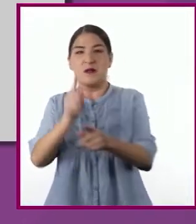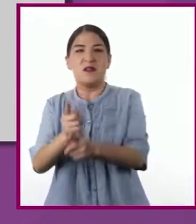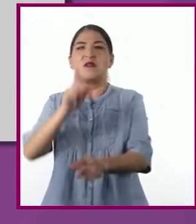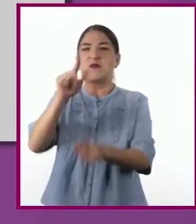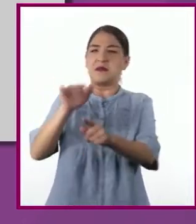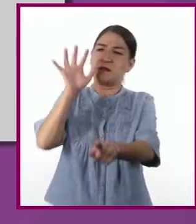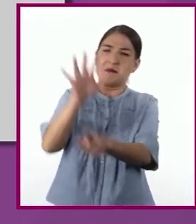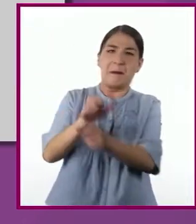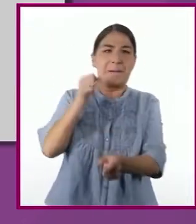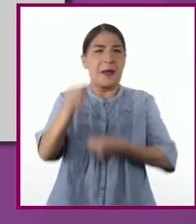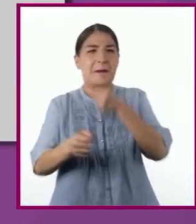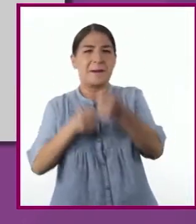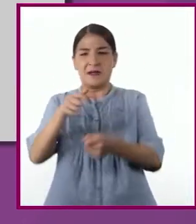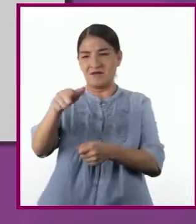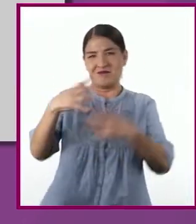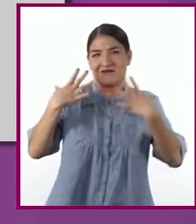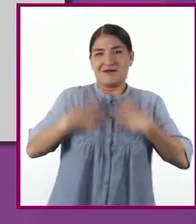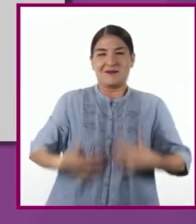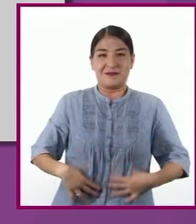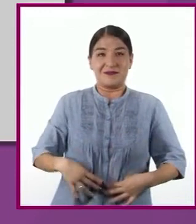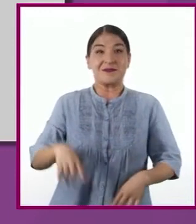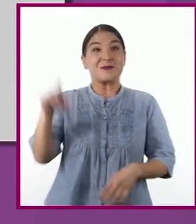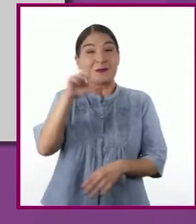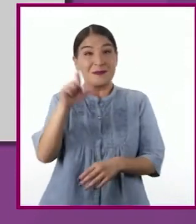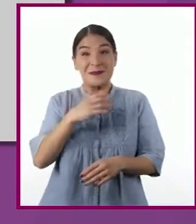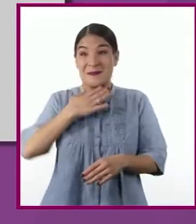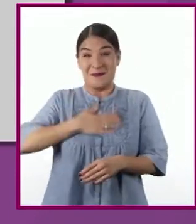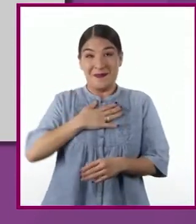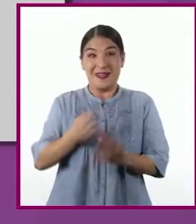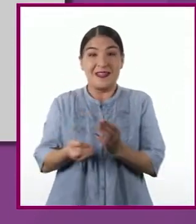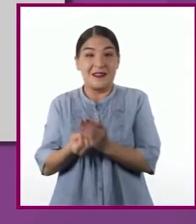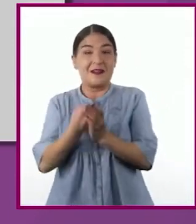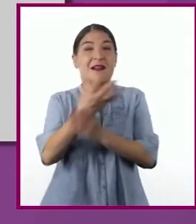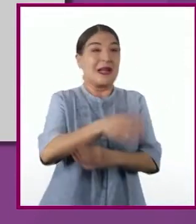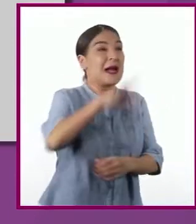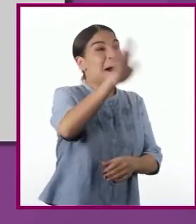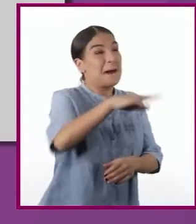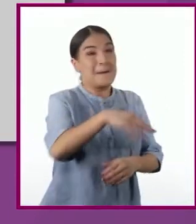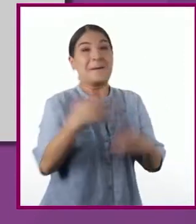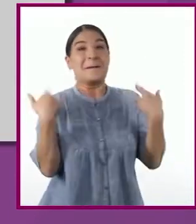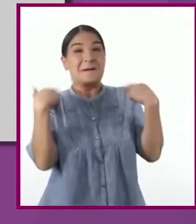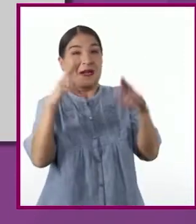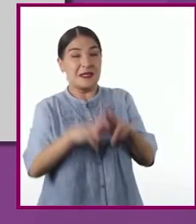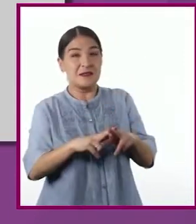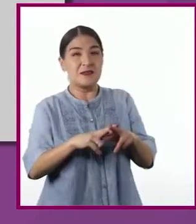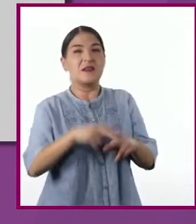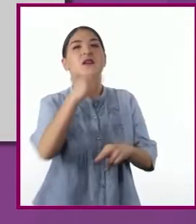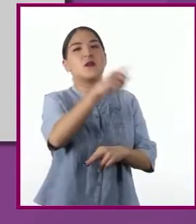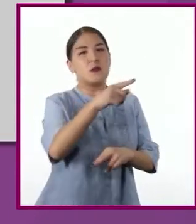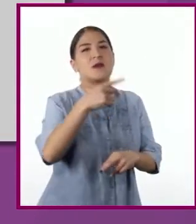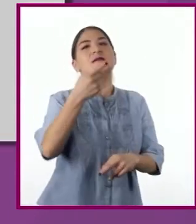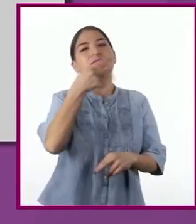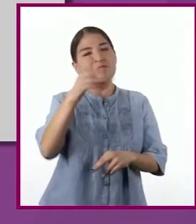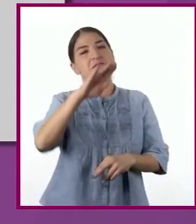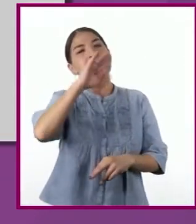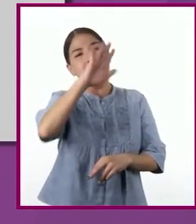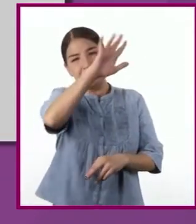vestimenta. Cuando pudo salir del baño, le avisó a una maestra y mandaron a llamar a su mamá.